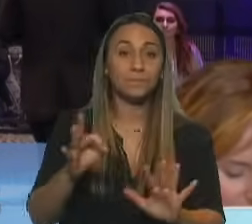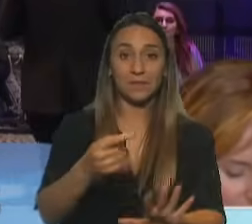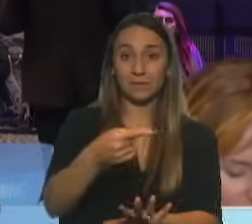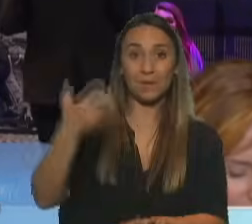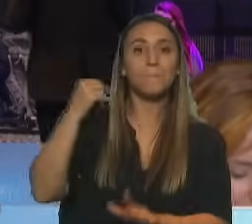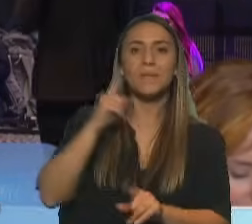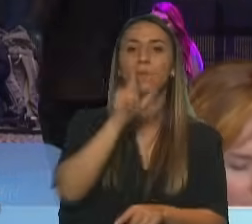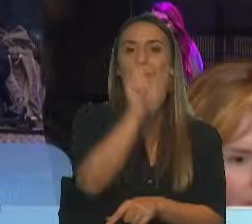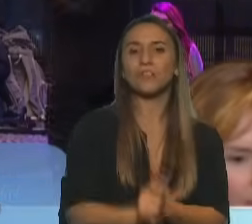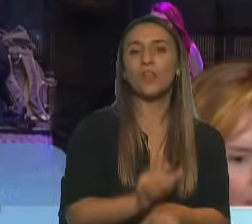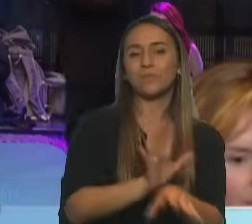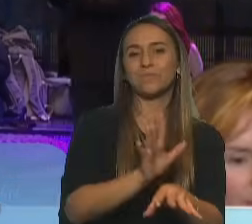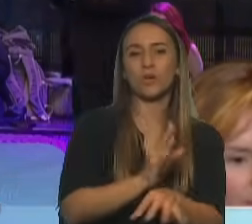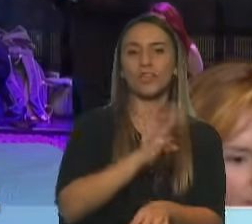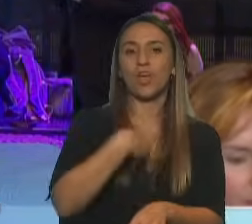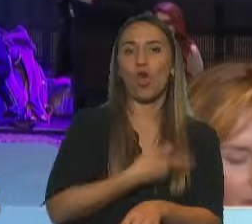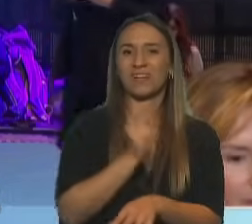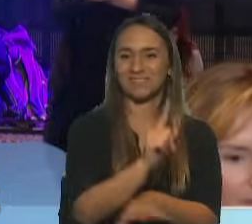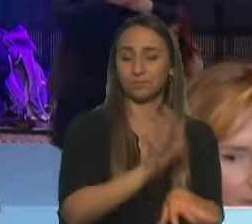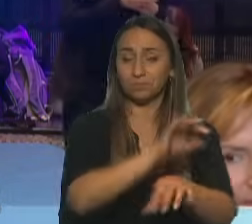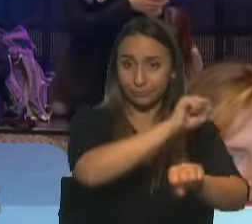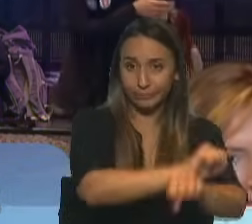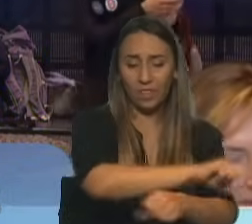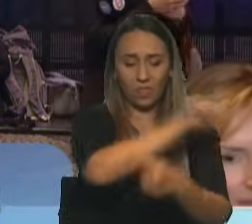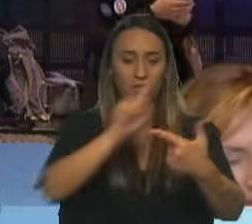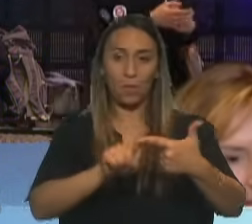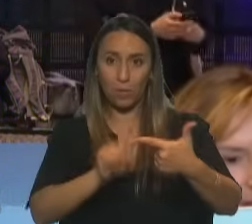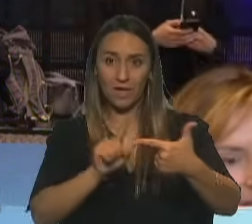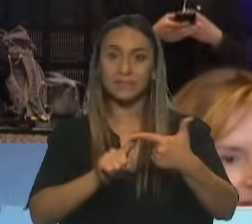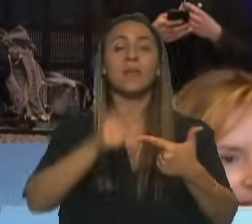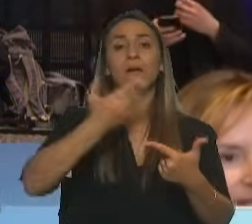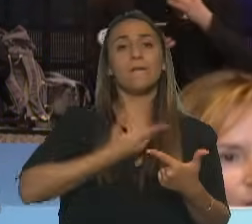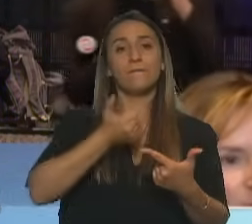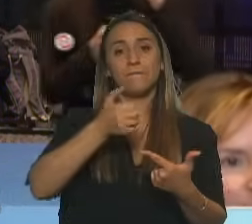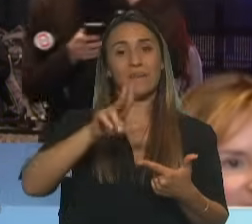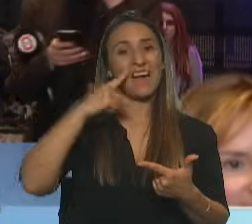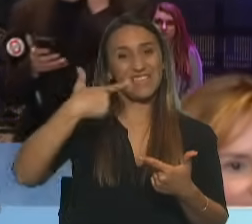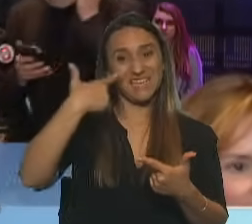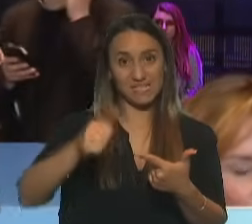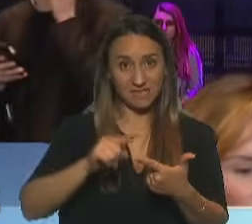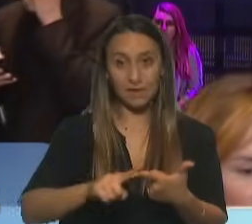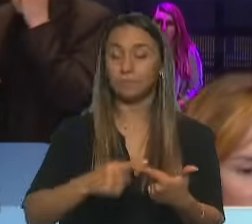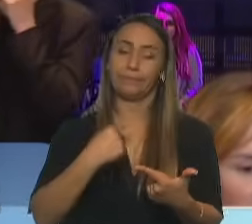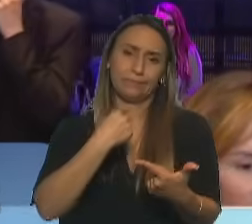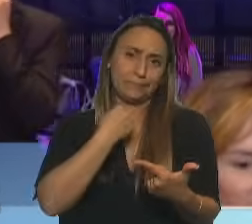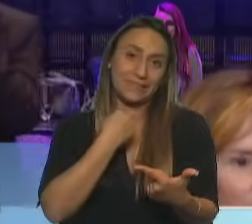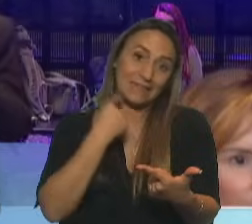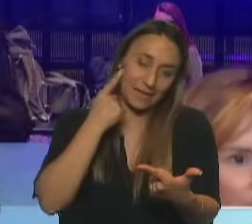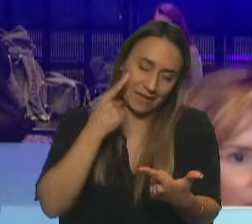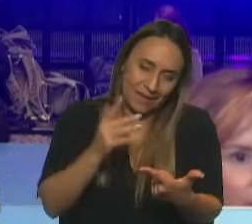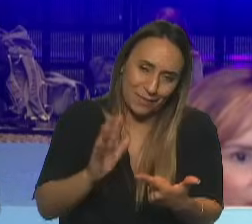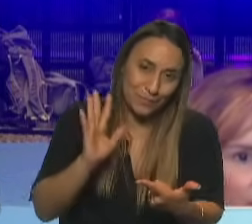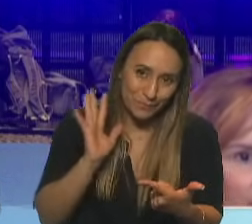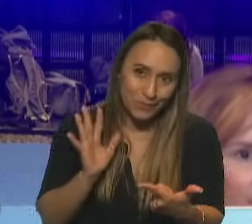croata detenido, después una semana con un allanamiento, otra causa por lavado de dinero, cae Leonardo Fariña infraganti. Creemos, hasta